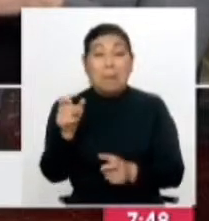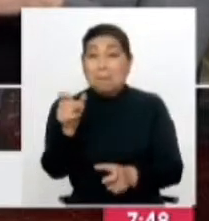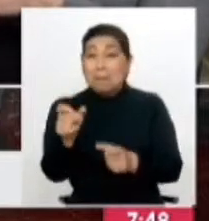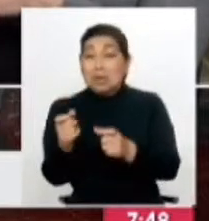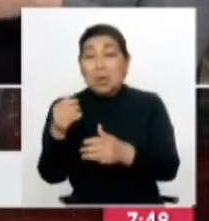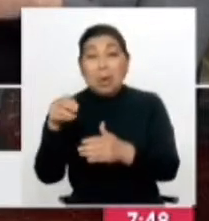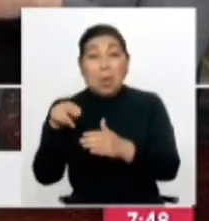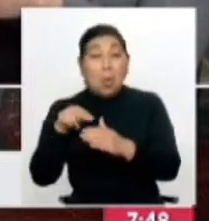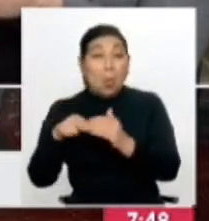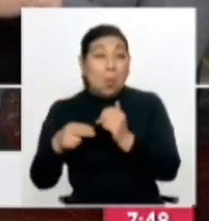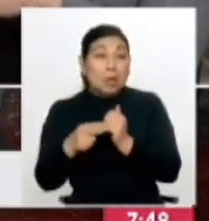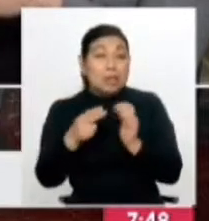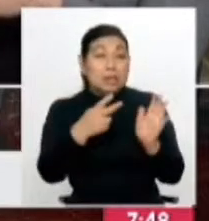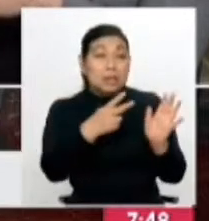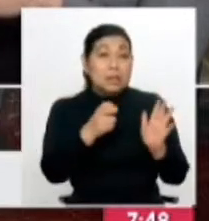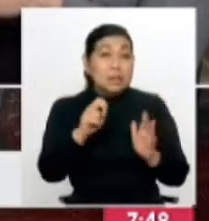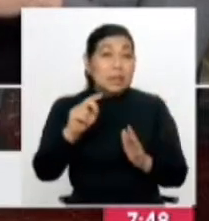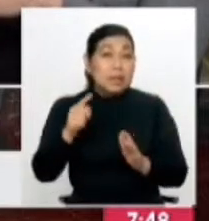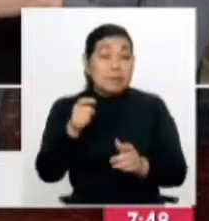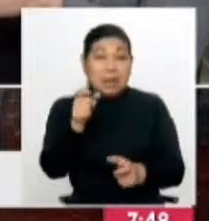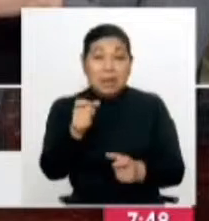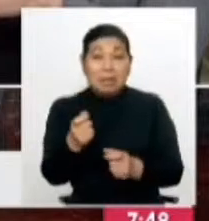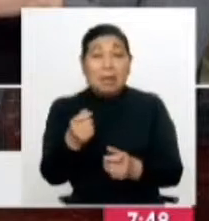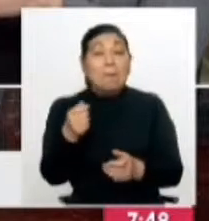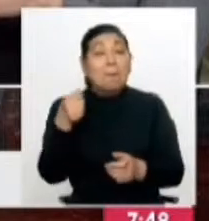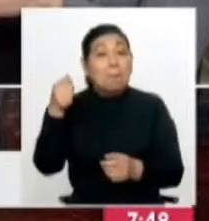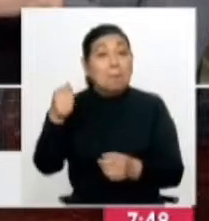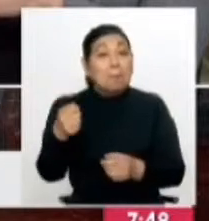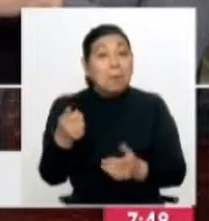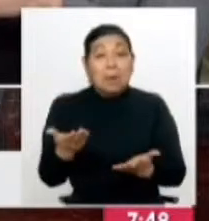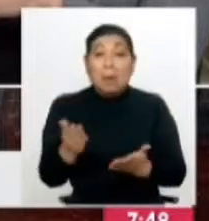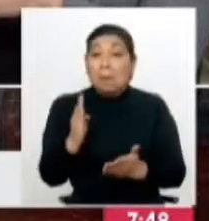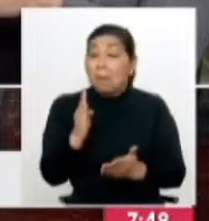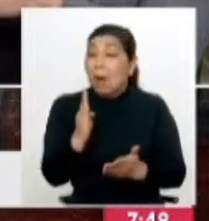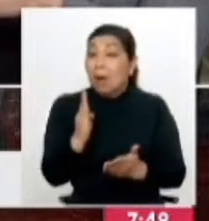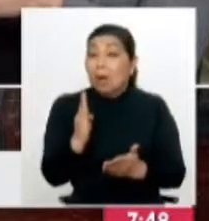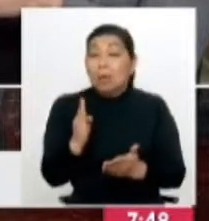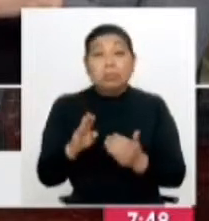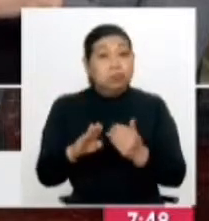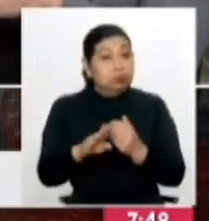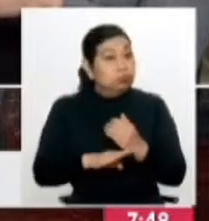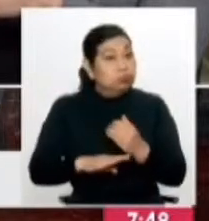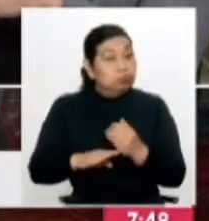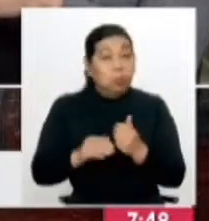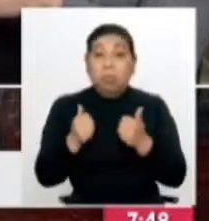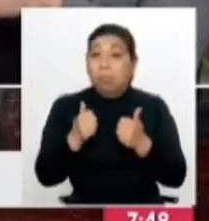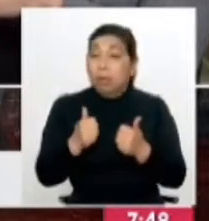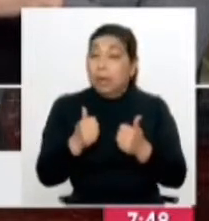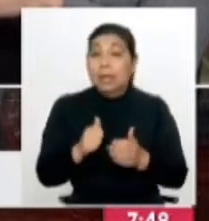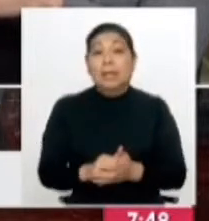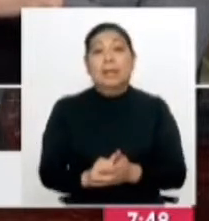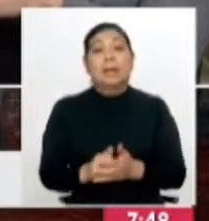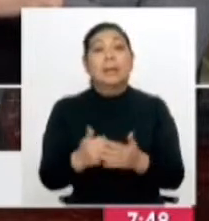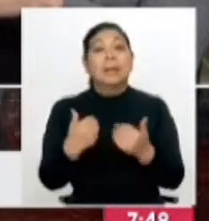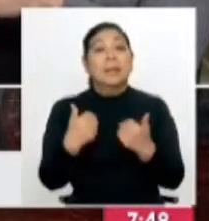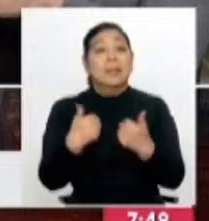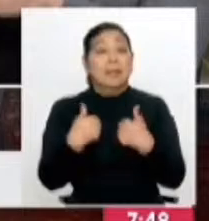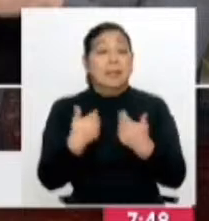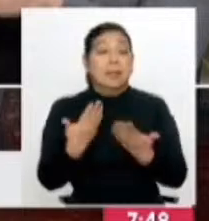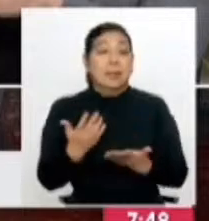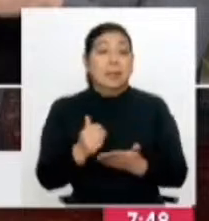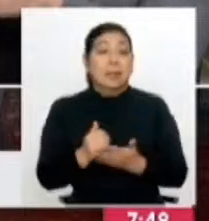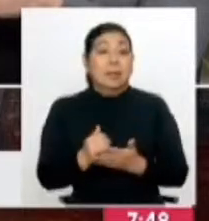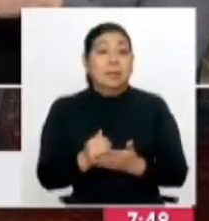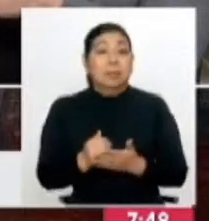clientes de ahorros, más de 700 mil clientes de créditos. Es un banco muy sólido, muy sólido. Muy sólido. Tenemos